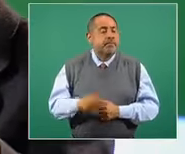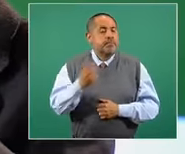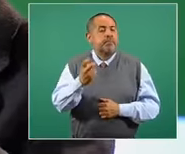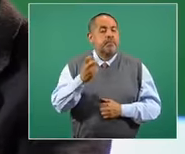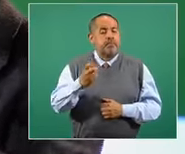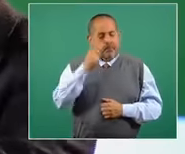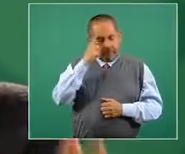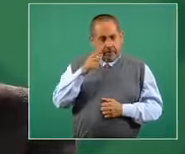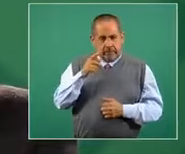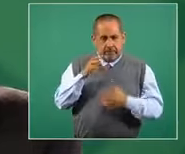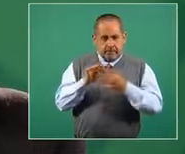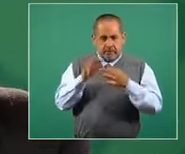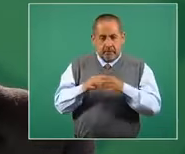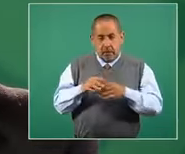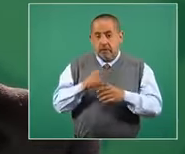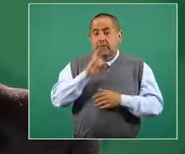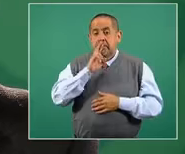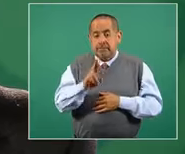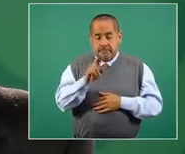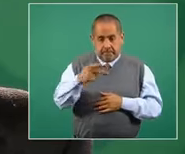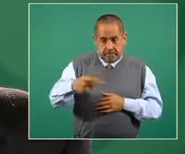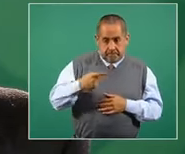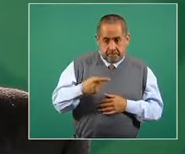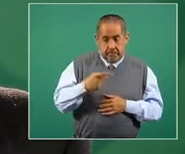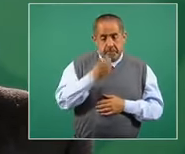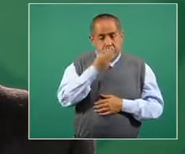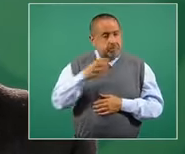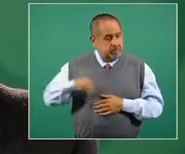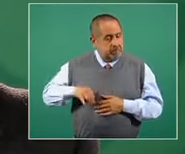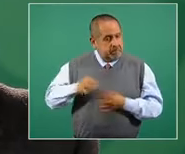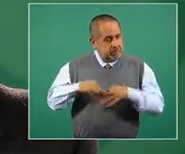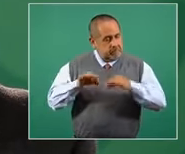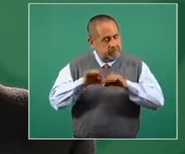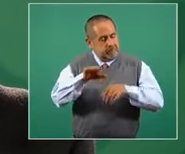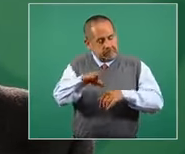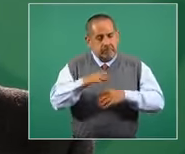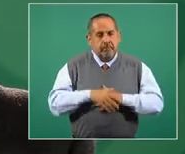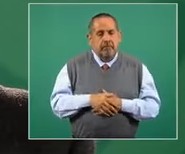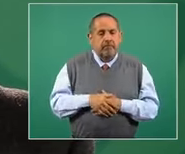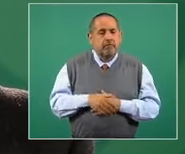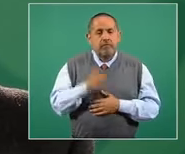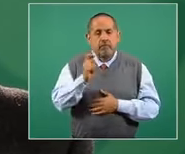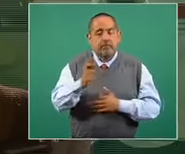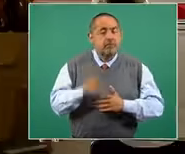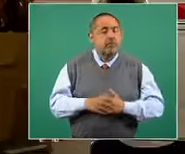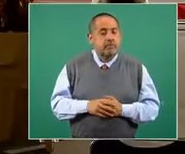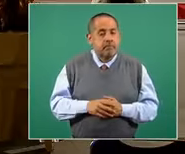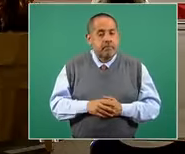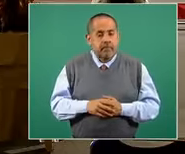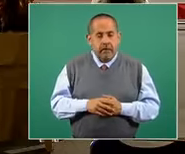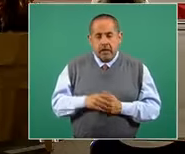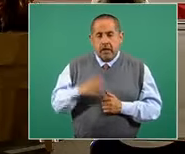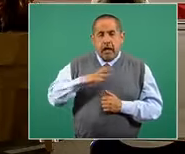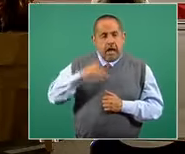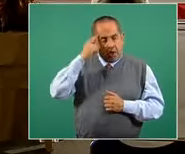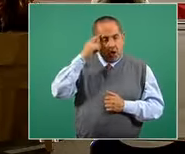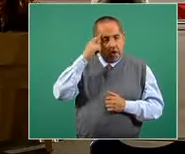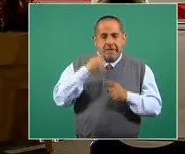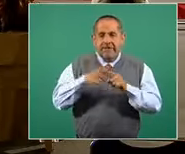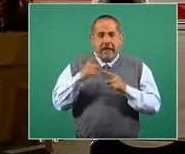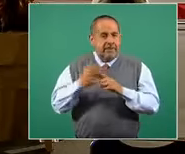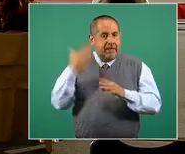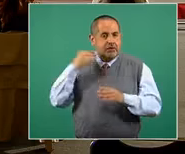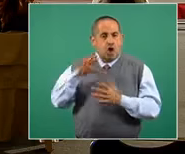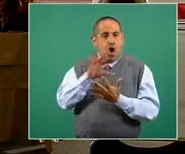el contexto. Atendiendo directamente su pregunta, que me parece muy importante, de origen exploramos múltiples escenarios,